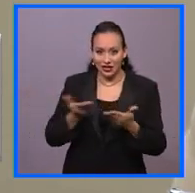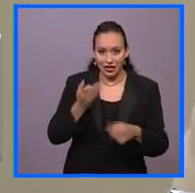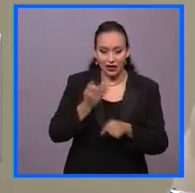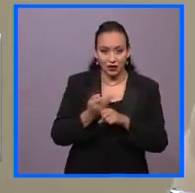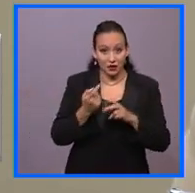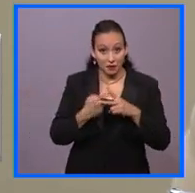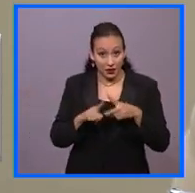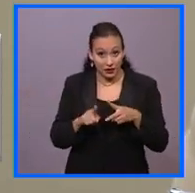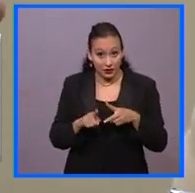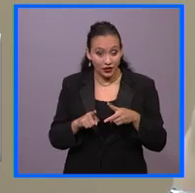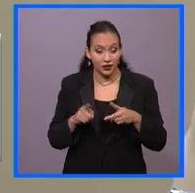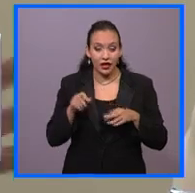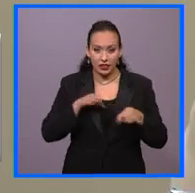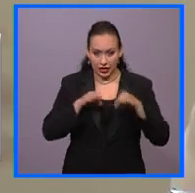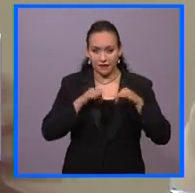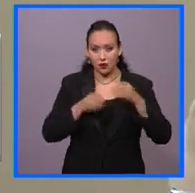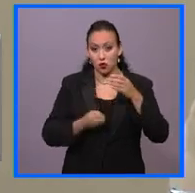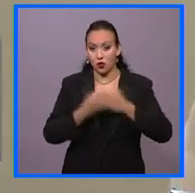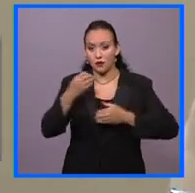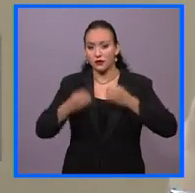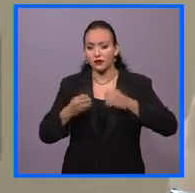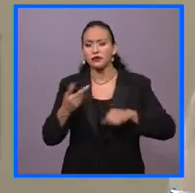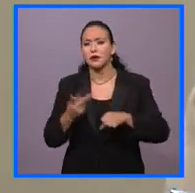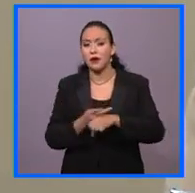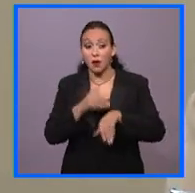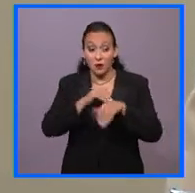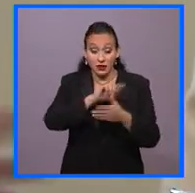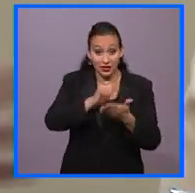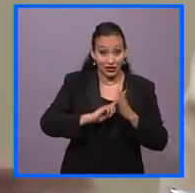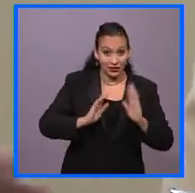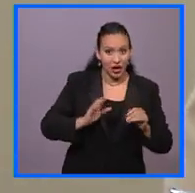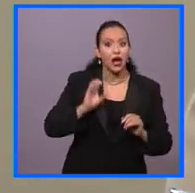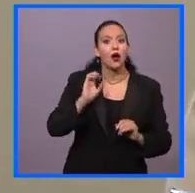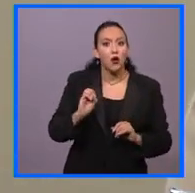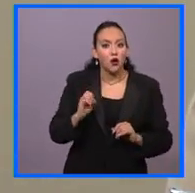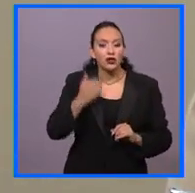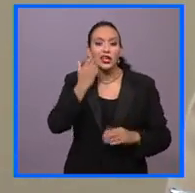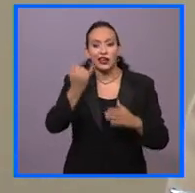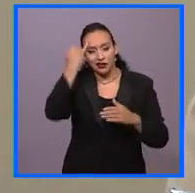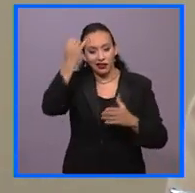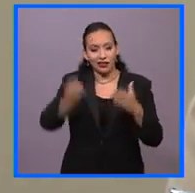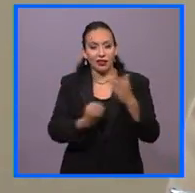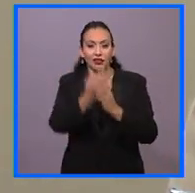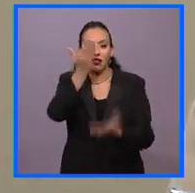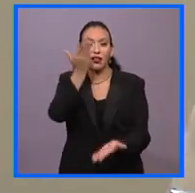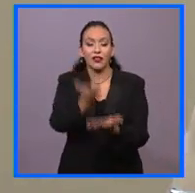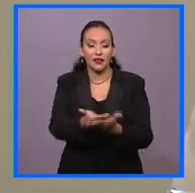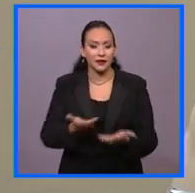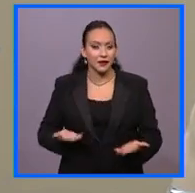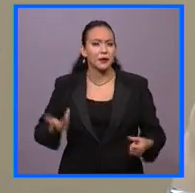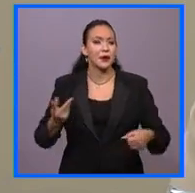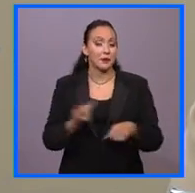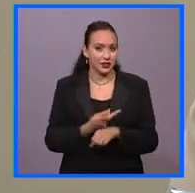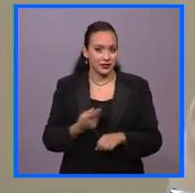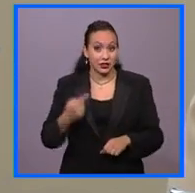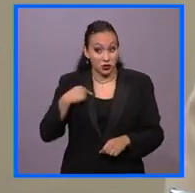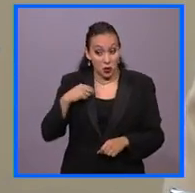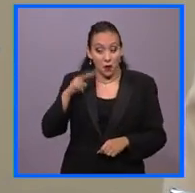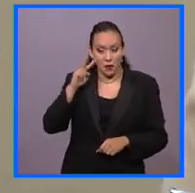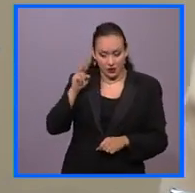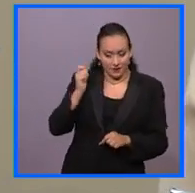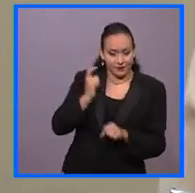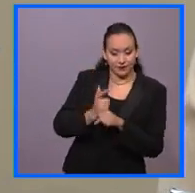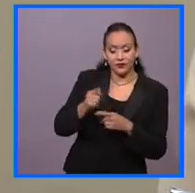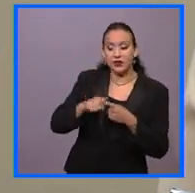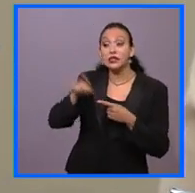precedente? Y eso va a tener, digamos, dos costos para ello, ¿no? Si deciden innovar, creo yo que van a, con el tiempo,